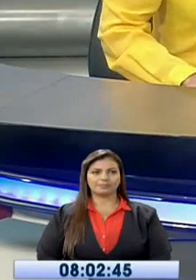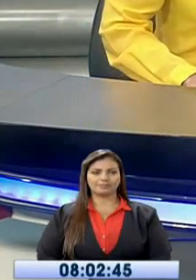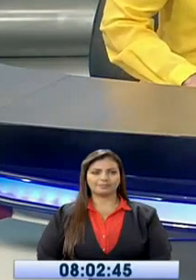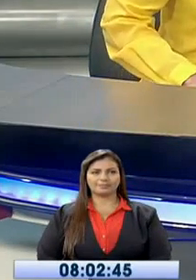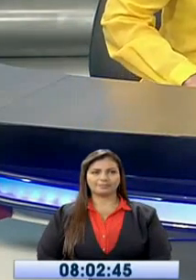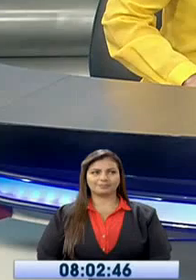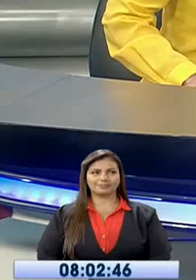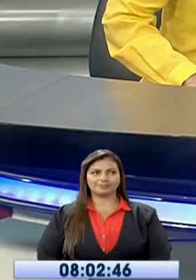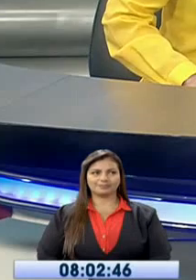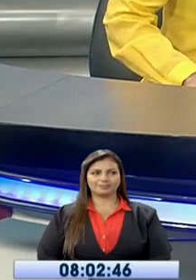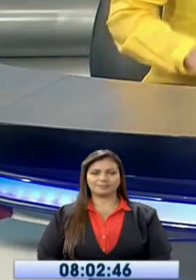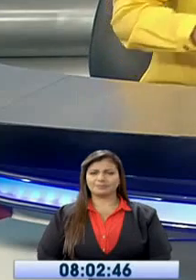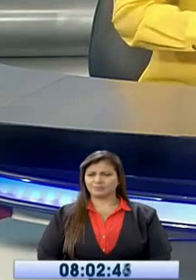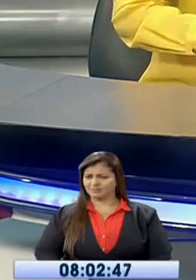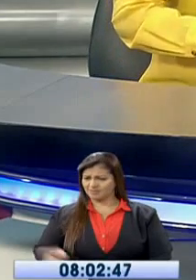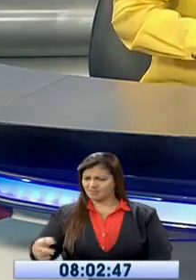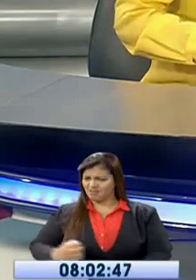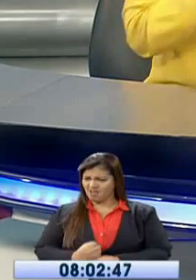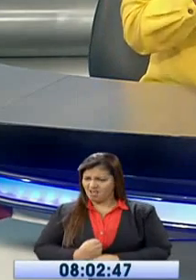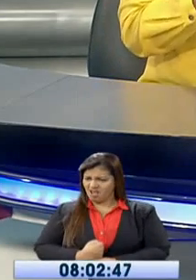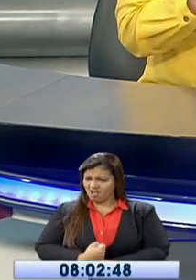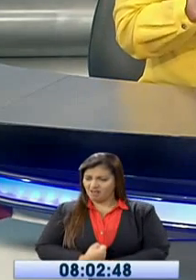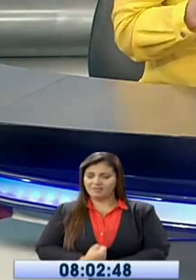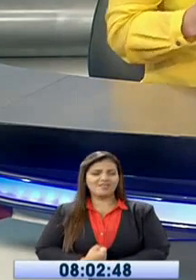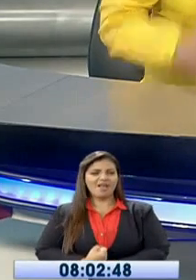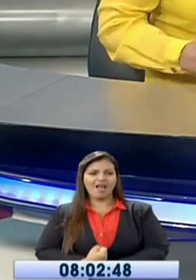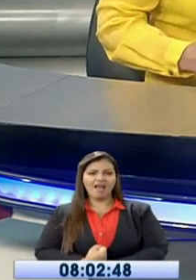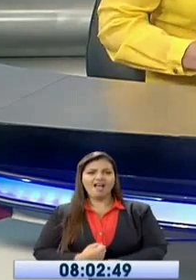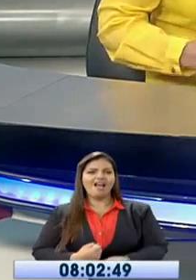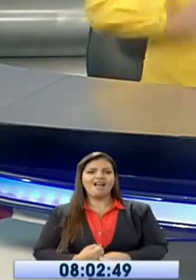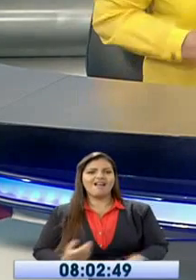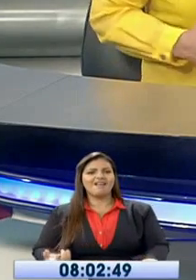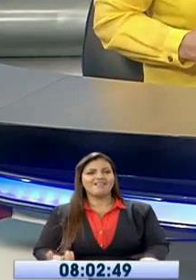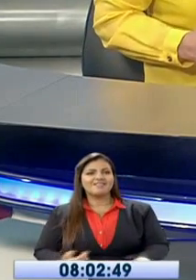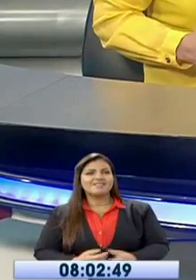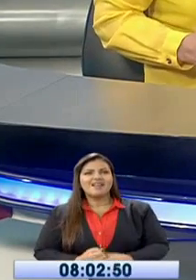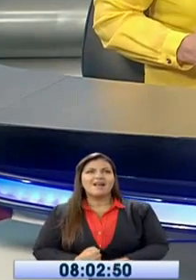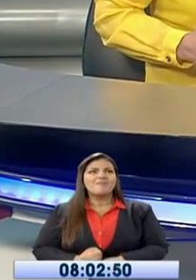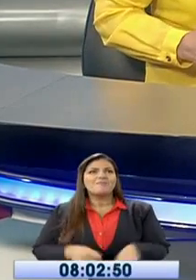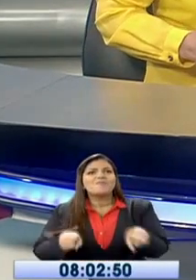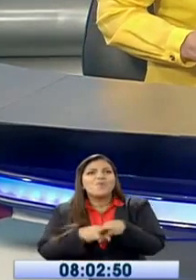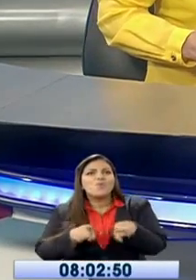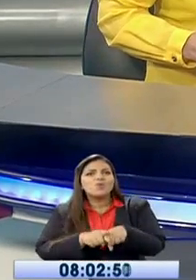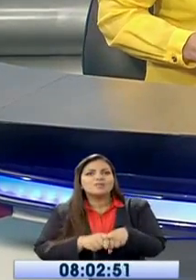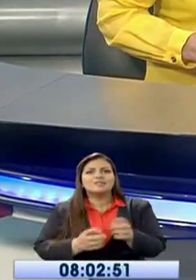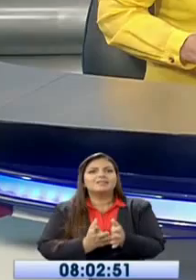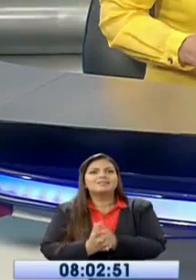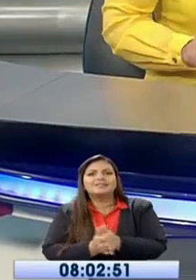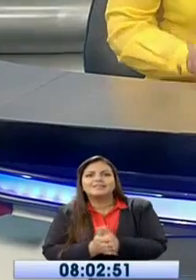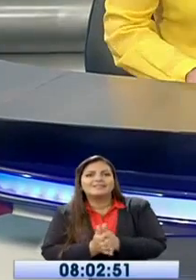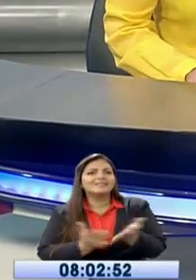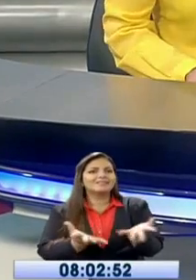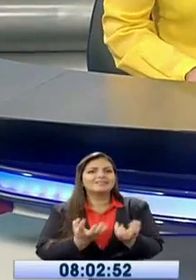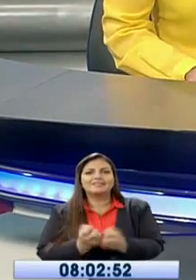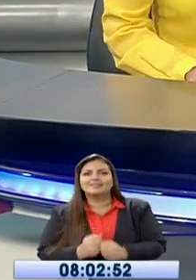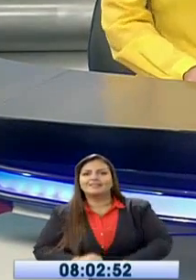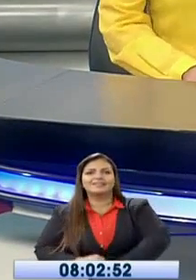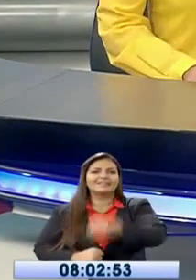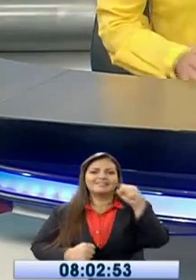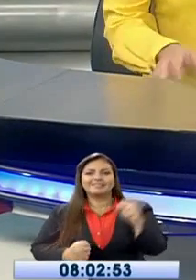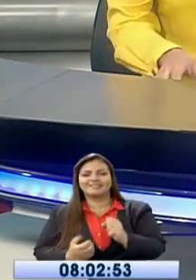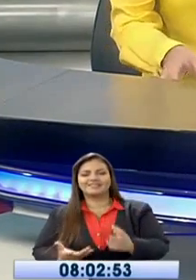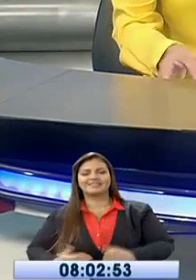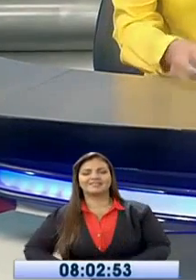Pura idea que tenemos hambre. Sed de victoria, sed de venganza. Vamos a ganar, vamos con todo. ¿Ya vio?